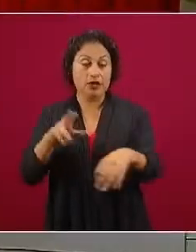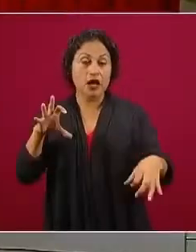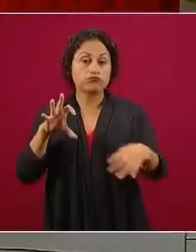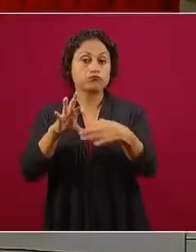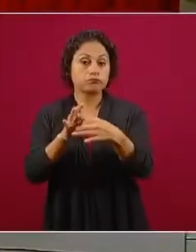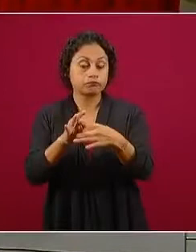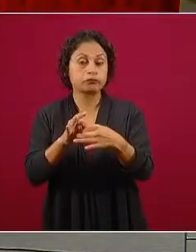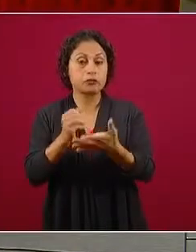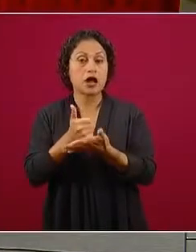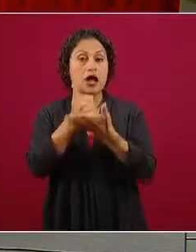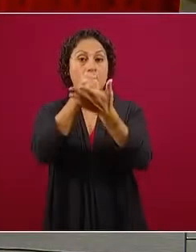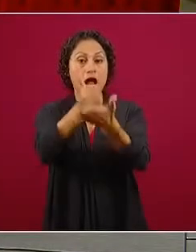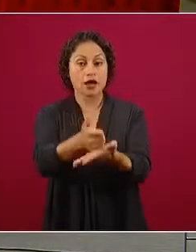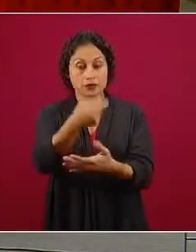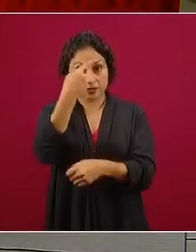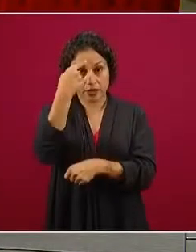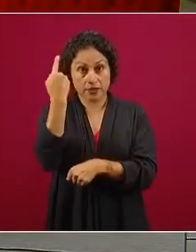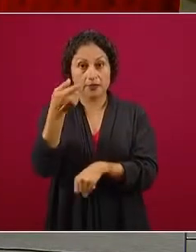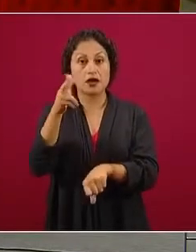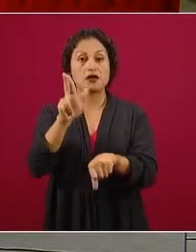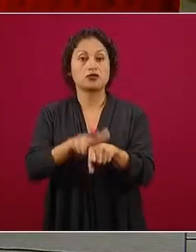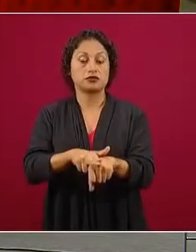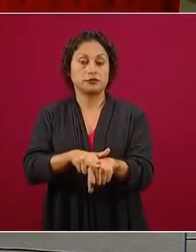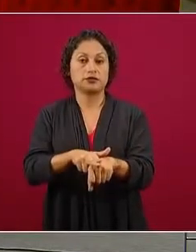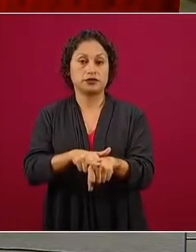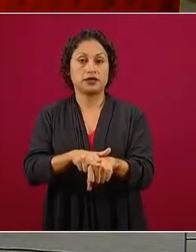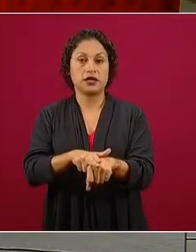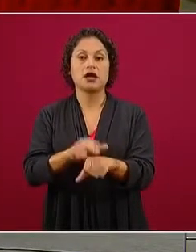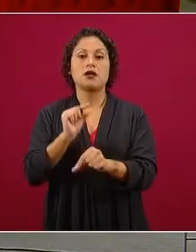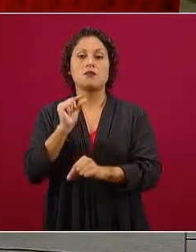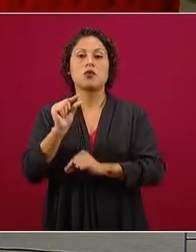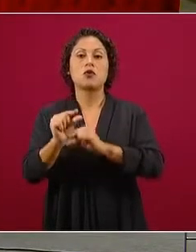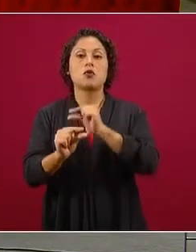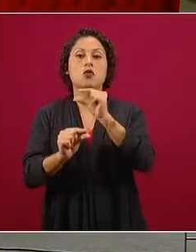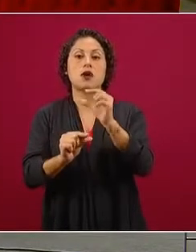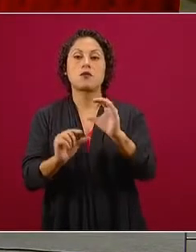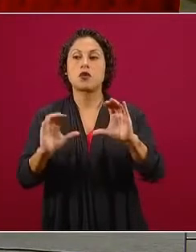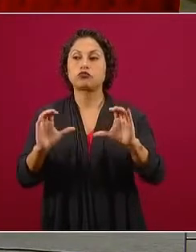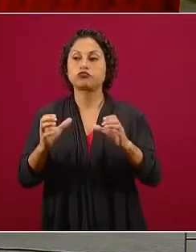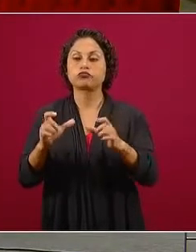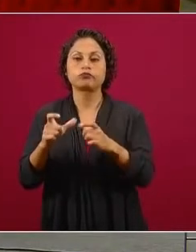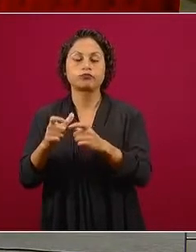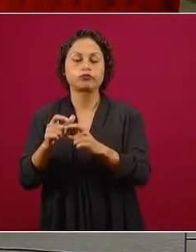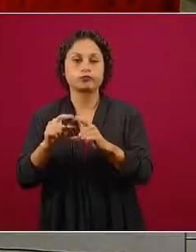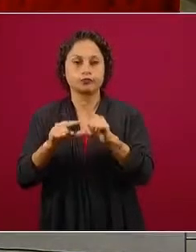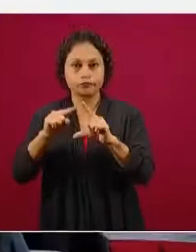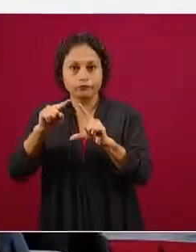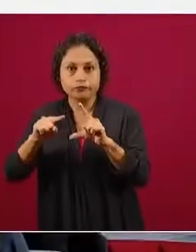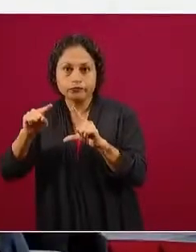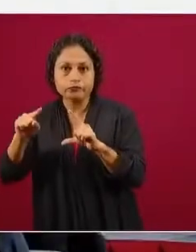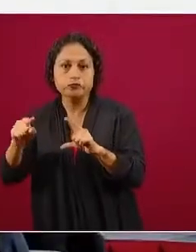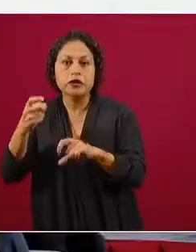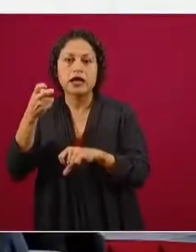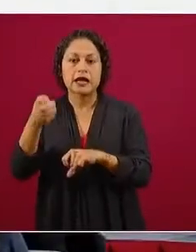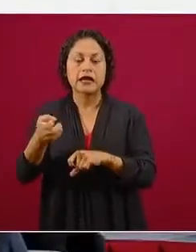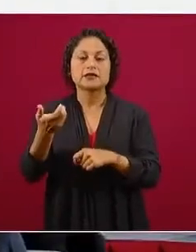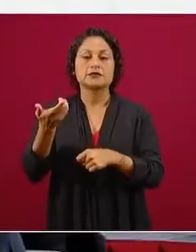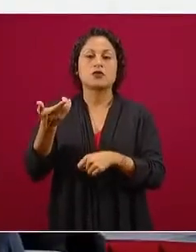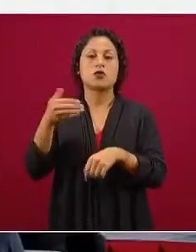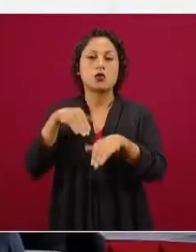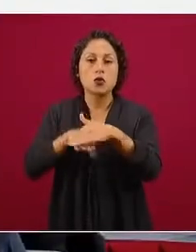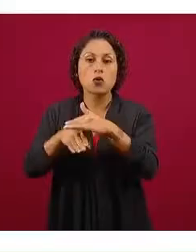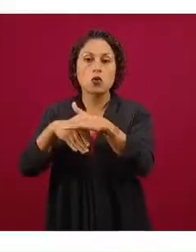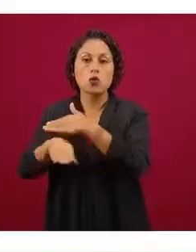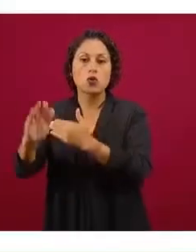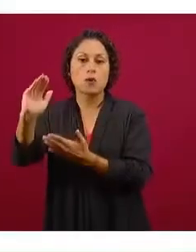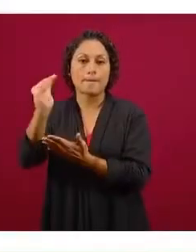momento hospitalizarse, había estado estabilizándose y esto había estado permitiendo que la ocupación disminuyera. El día